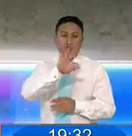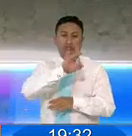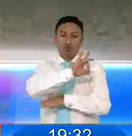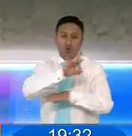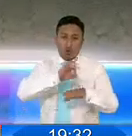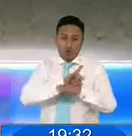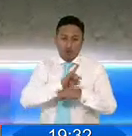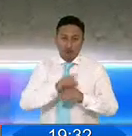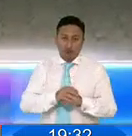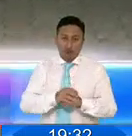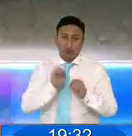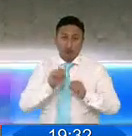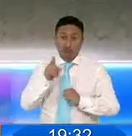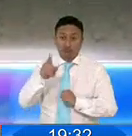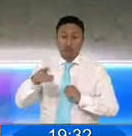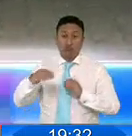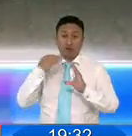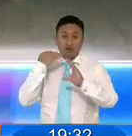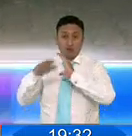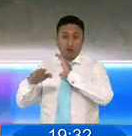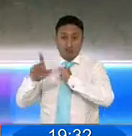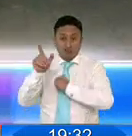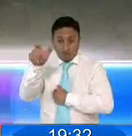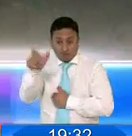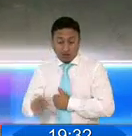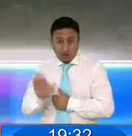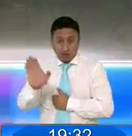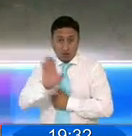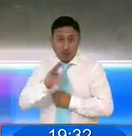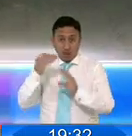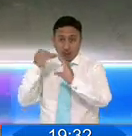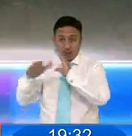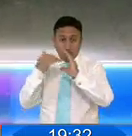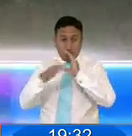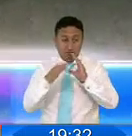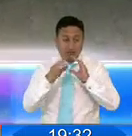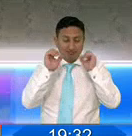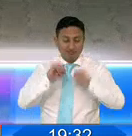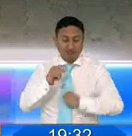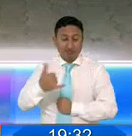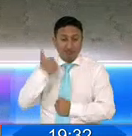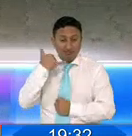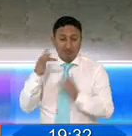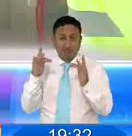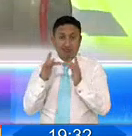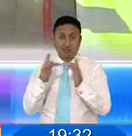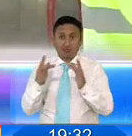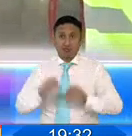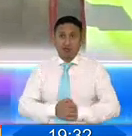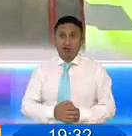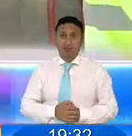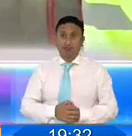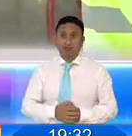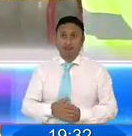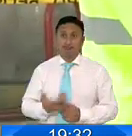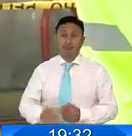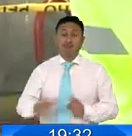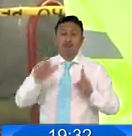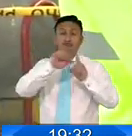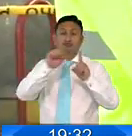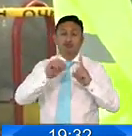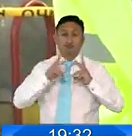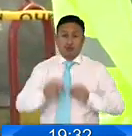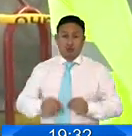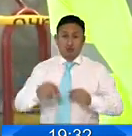48 horas, se envía a los correos electrónicos de las personas y también se les contacta telefónicamente. El sistema de salud municipal